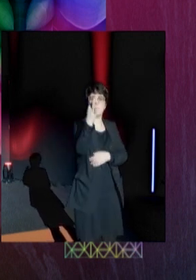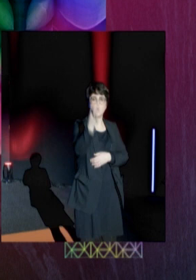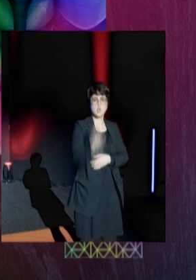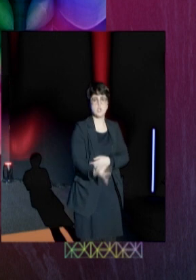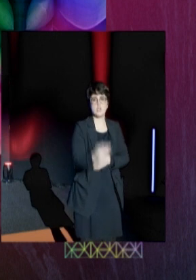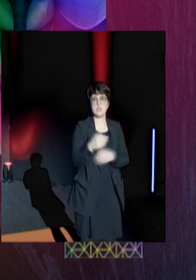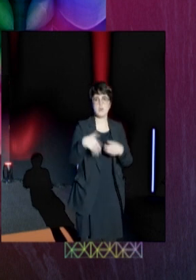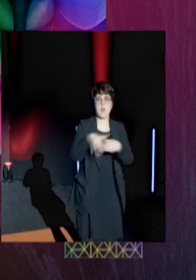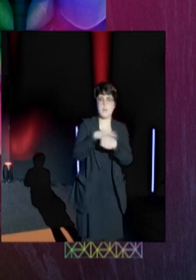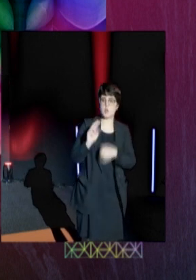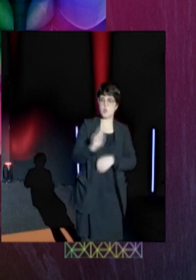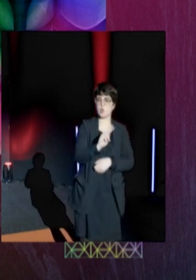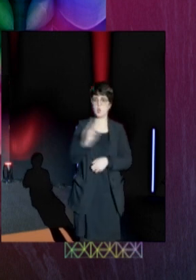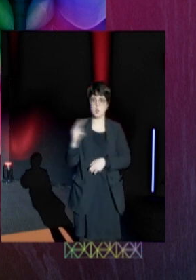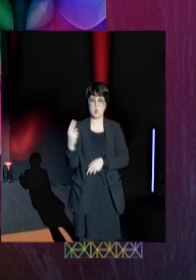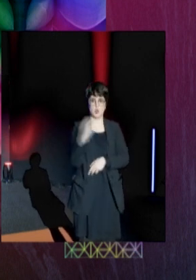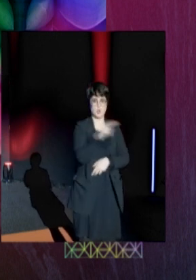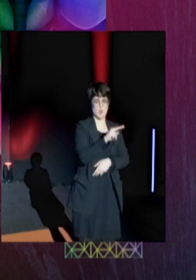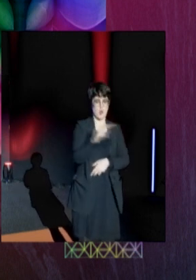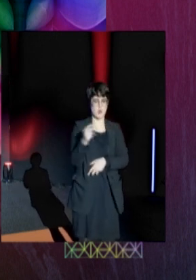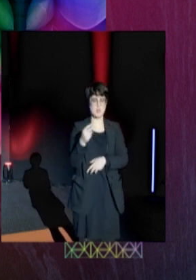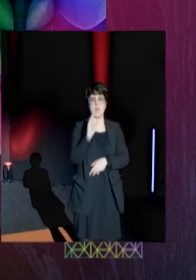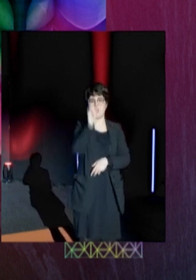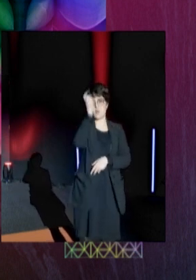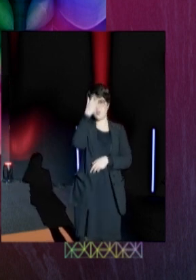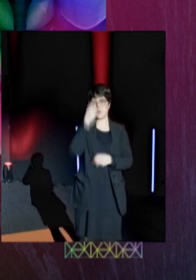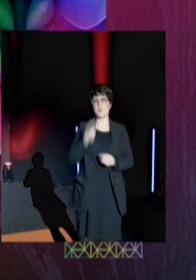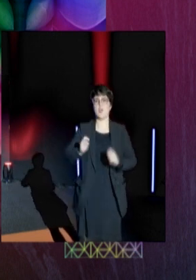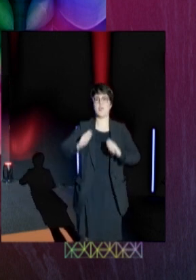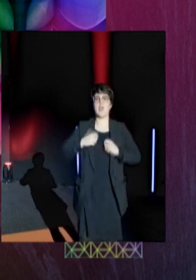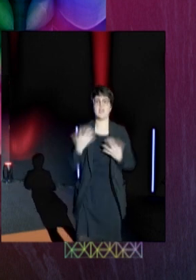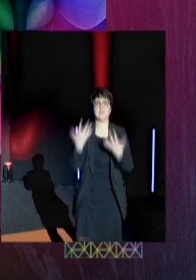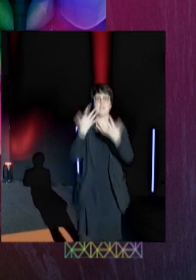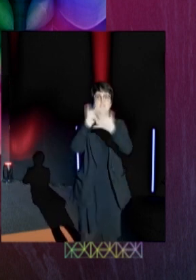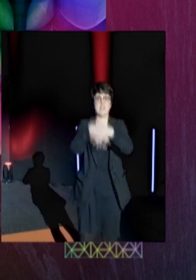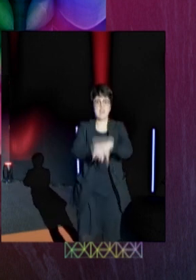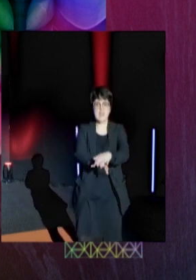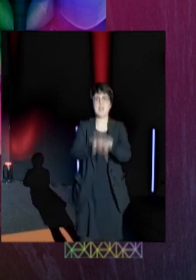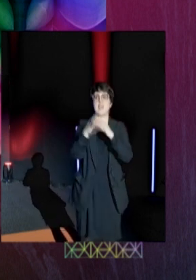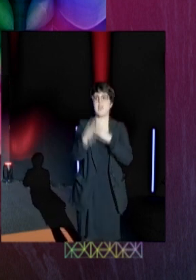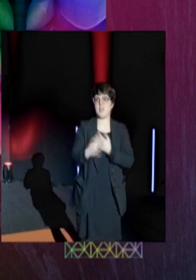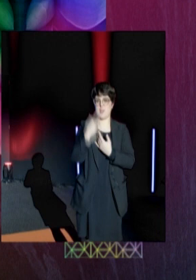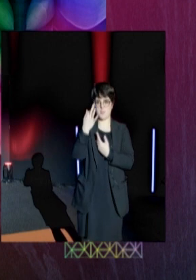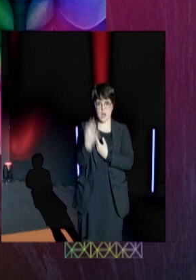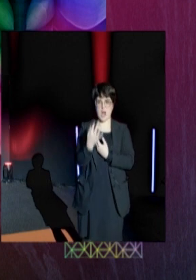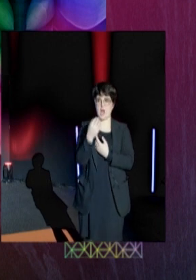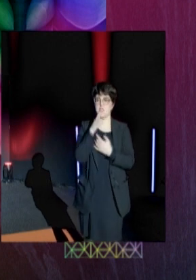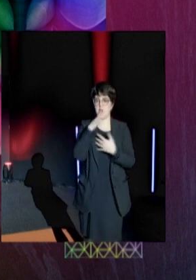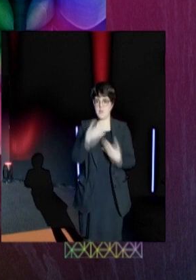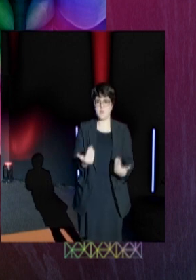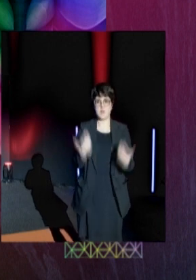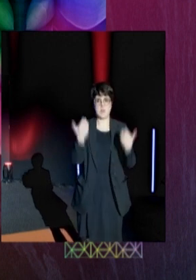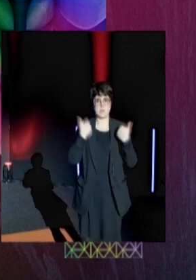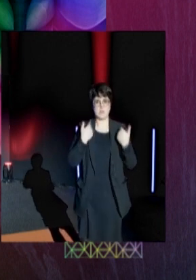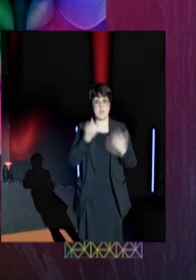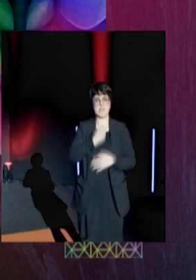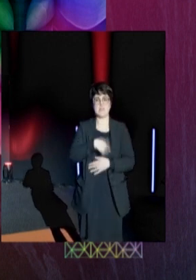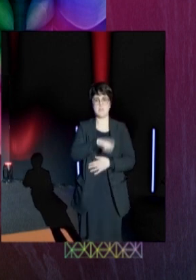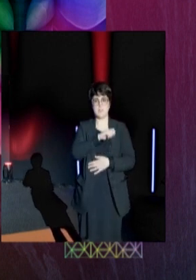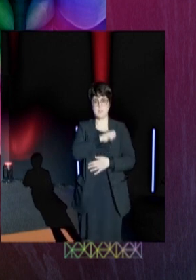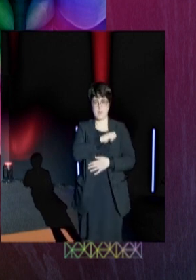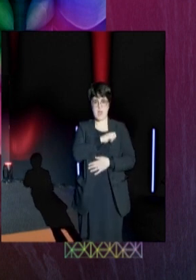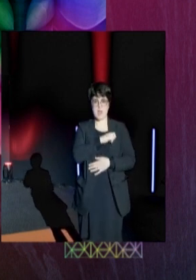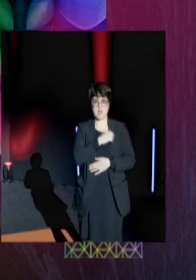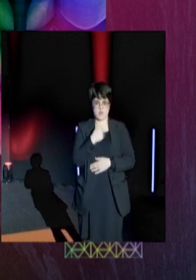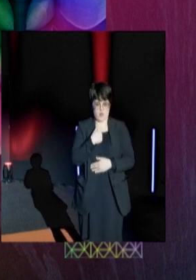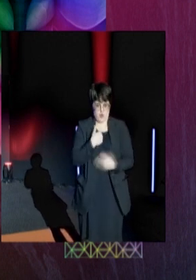ámbitos que yo creo que da esa ese concepto de sinergias que hace que tenga mucho sentido que ahora la responsabilidad en España que la la la